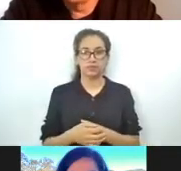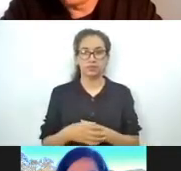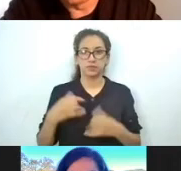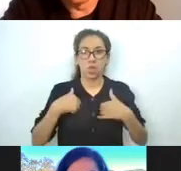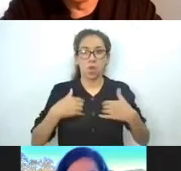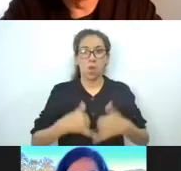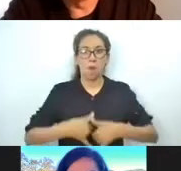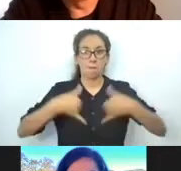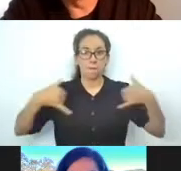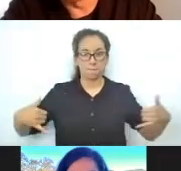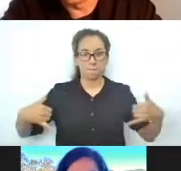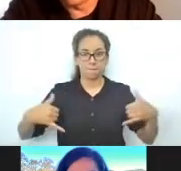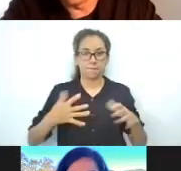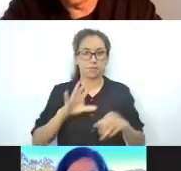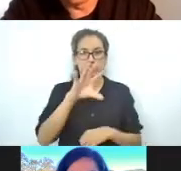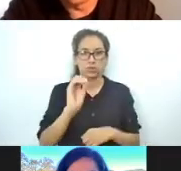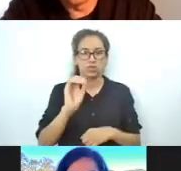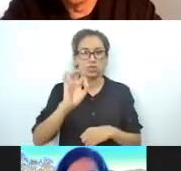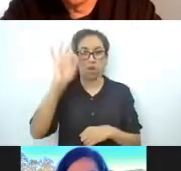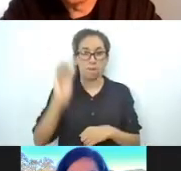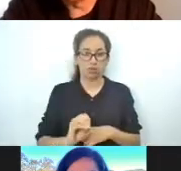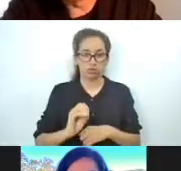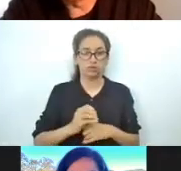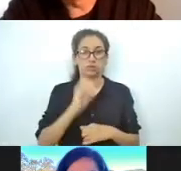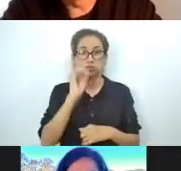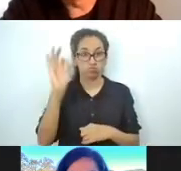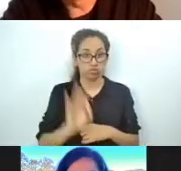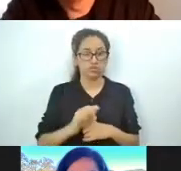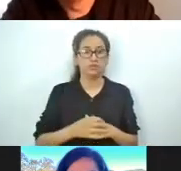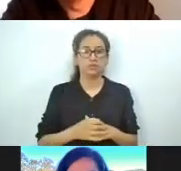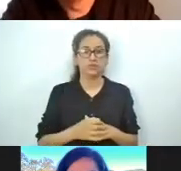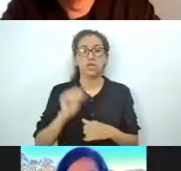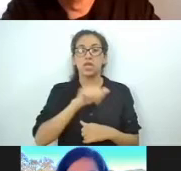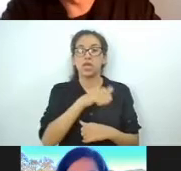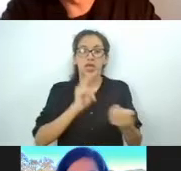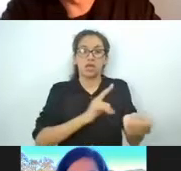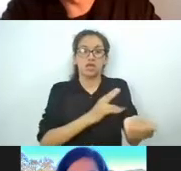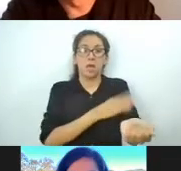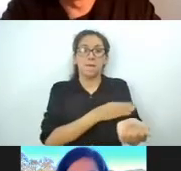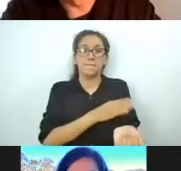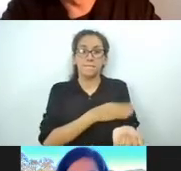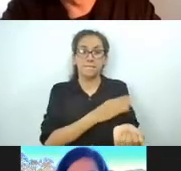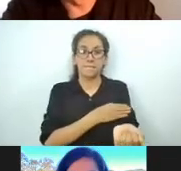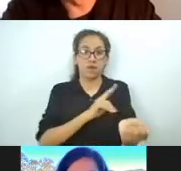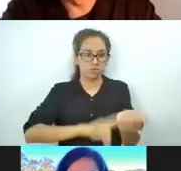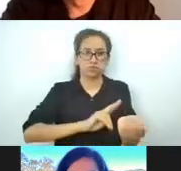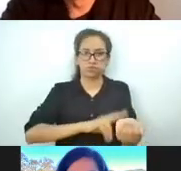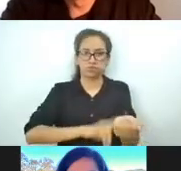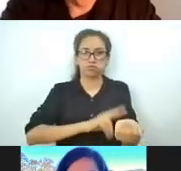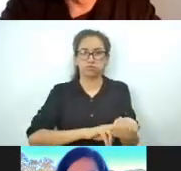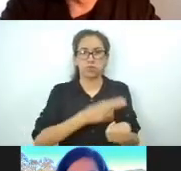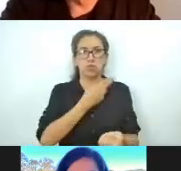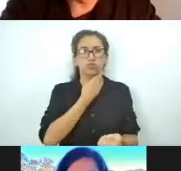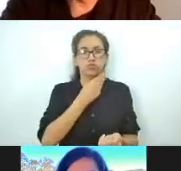obesidad alrededor del 50% de nuestra población. La hipertensión, ¿no? El síndrome metabólico tan común.